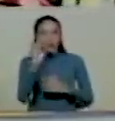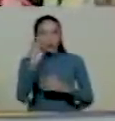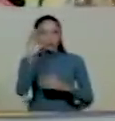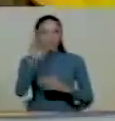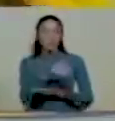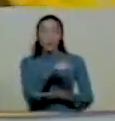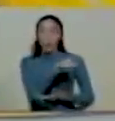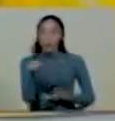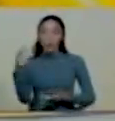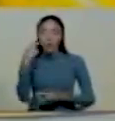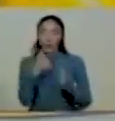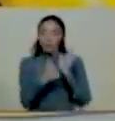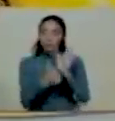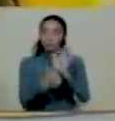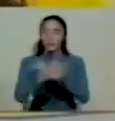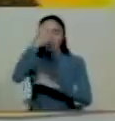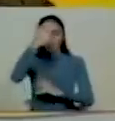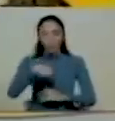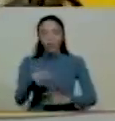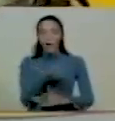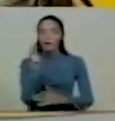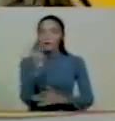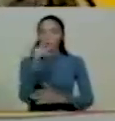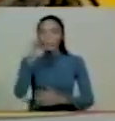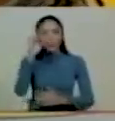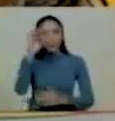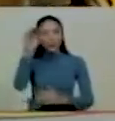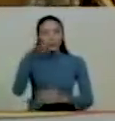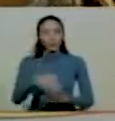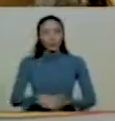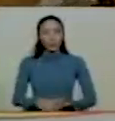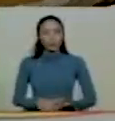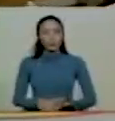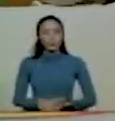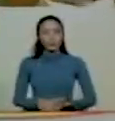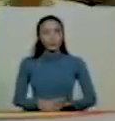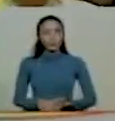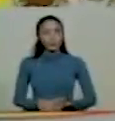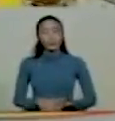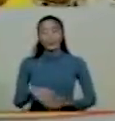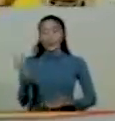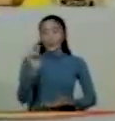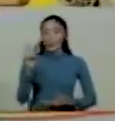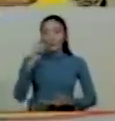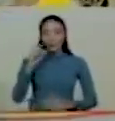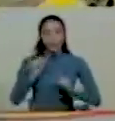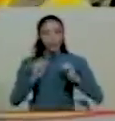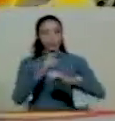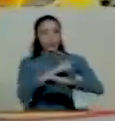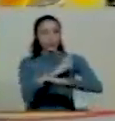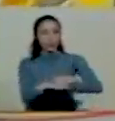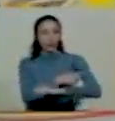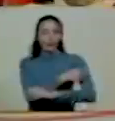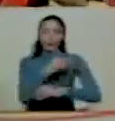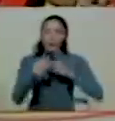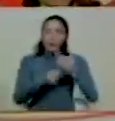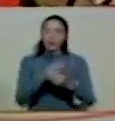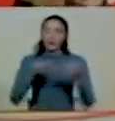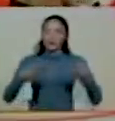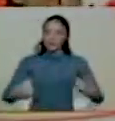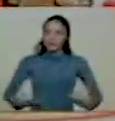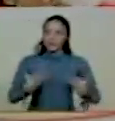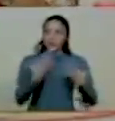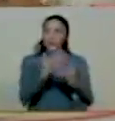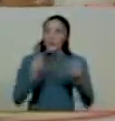la Venezuela del futuro, la Venezuela que sueña en grande, la Venezuela potencia que vamos a hacer, que vamos a vivir, que